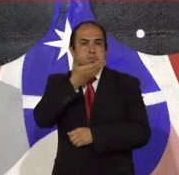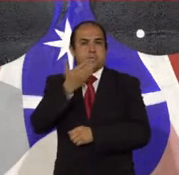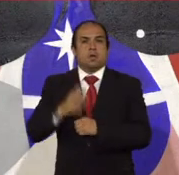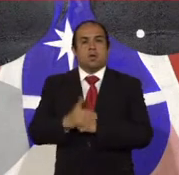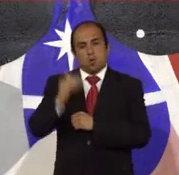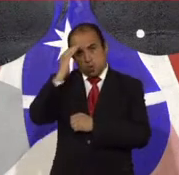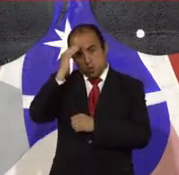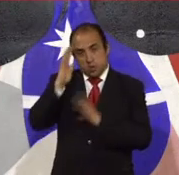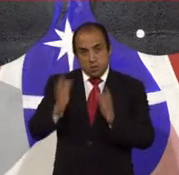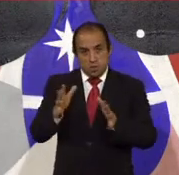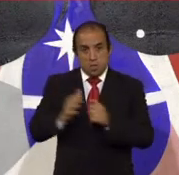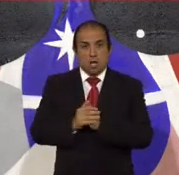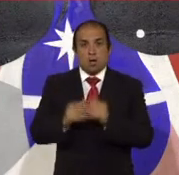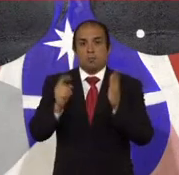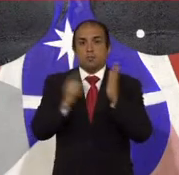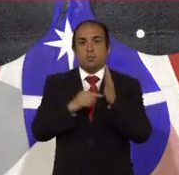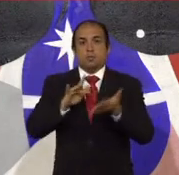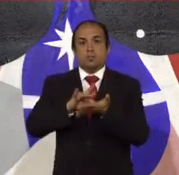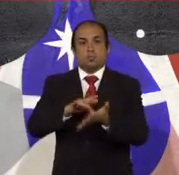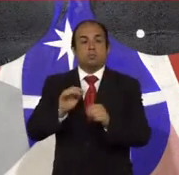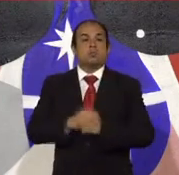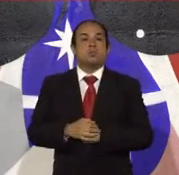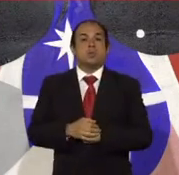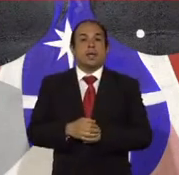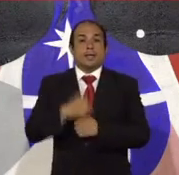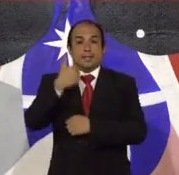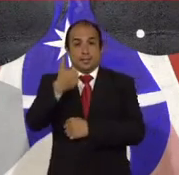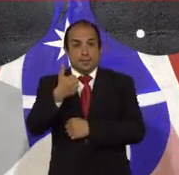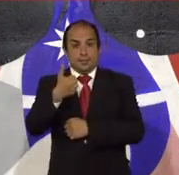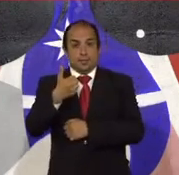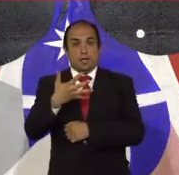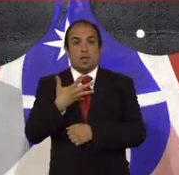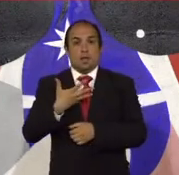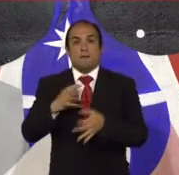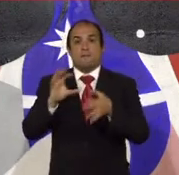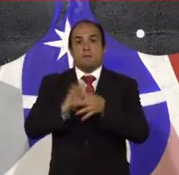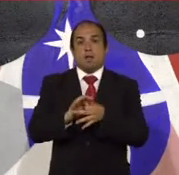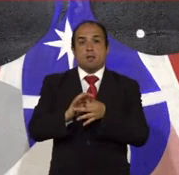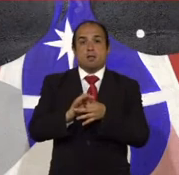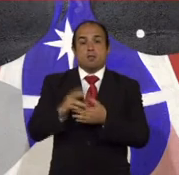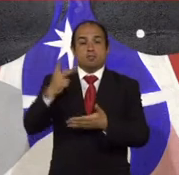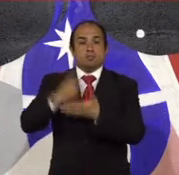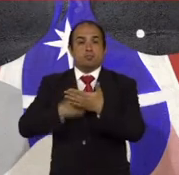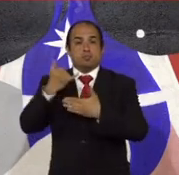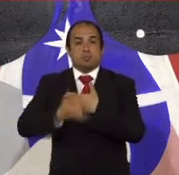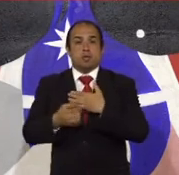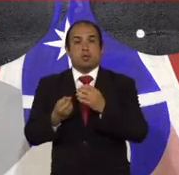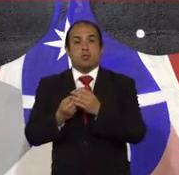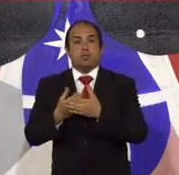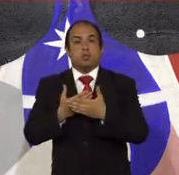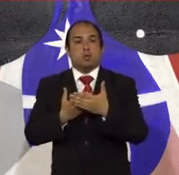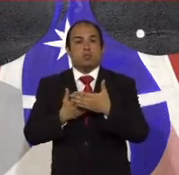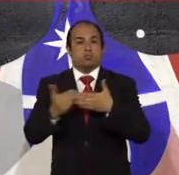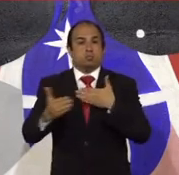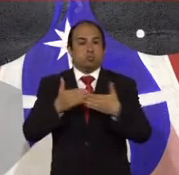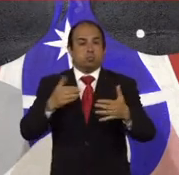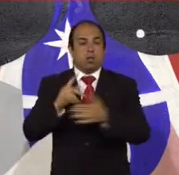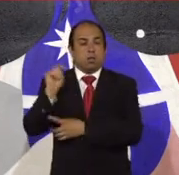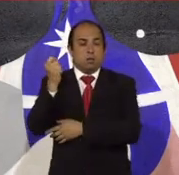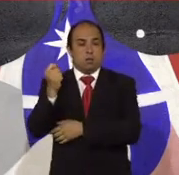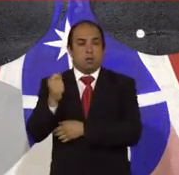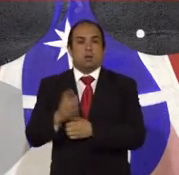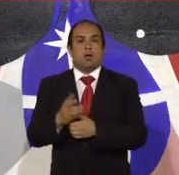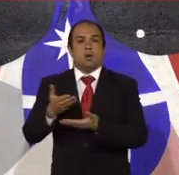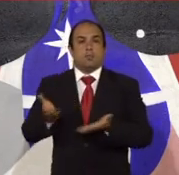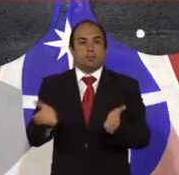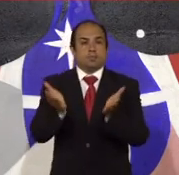de C5 con su botón de auxilio, 6 de los cuales ya forman parte del proyecto de renovación tecnológica que impulsó la jefa de gobierno con